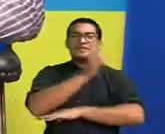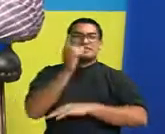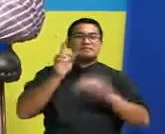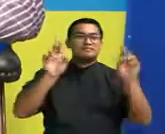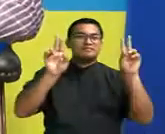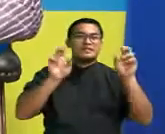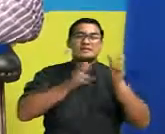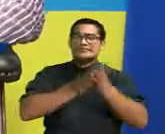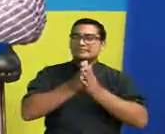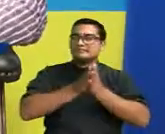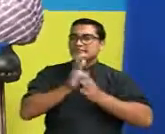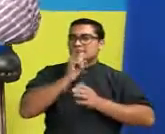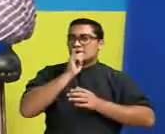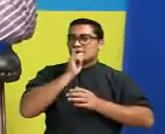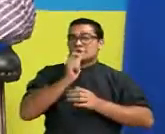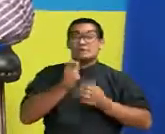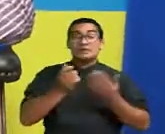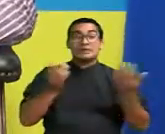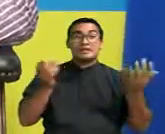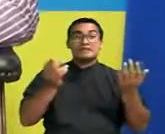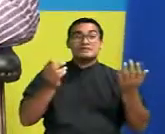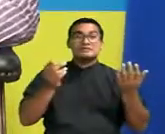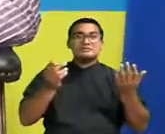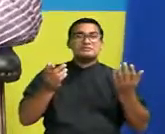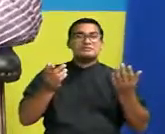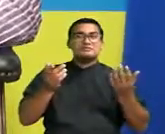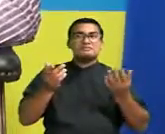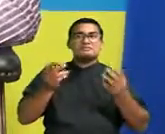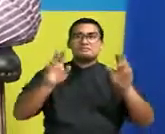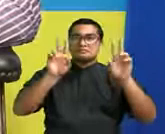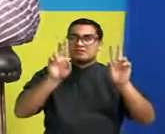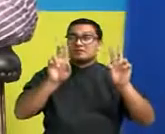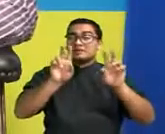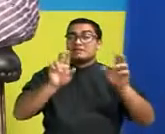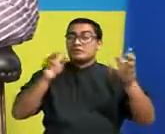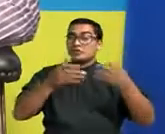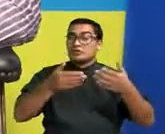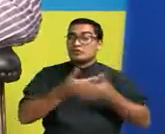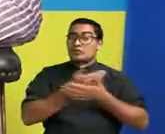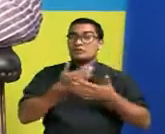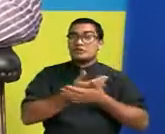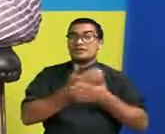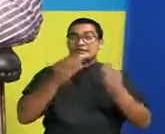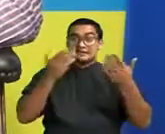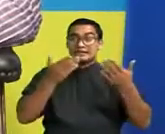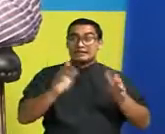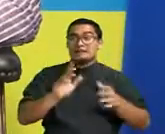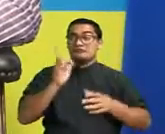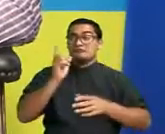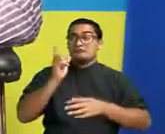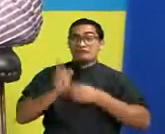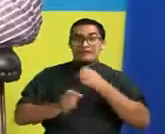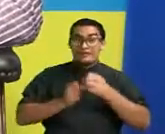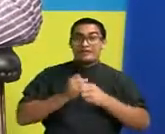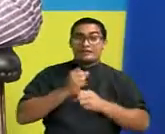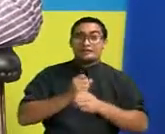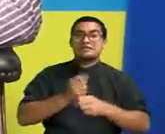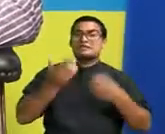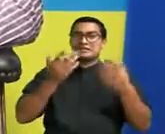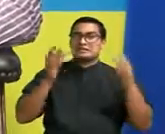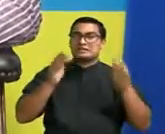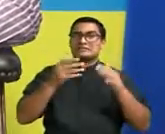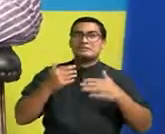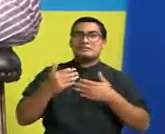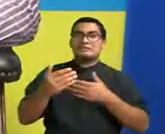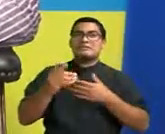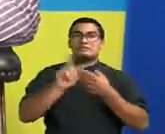muy interesante. No lo hemos abordado en los diferentes programas que hemos hecho casi ya durante un año. Precisamente ya el próximo